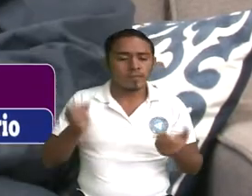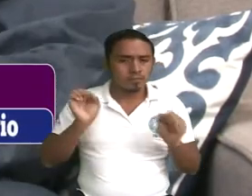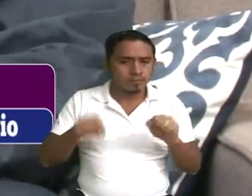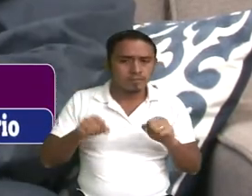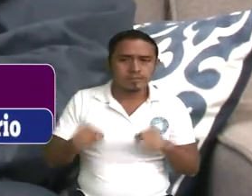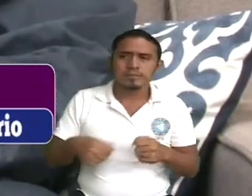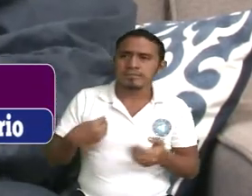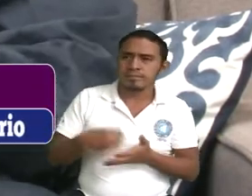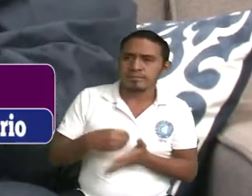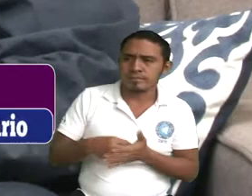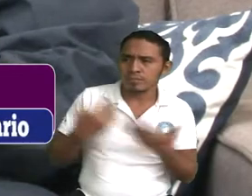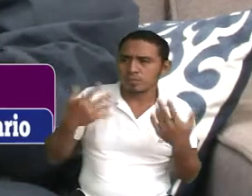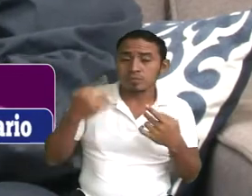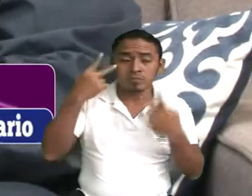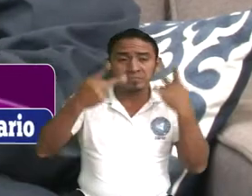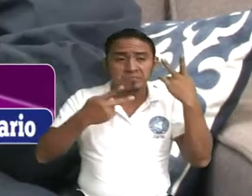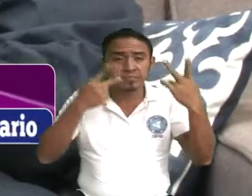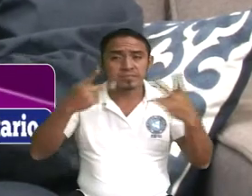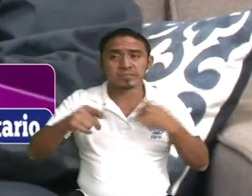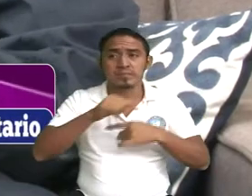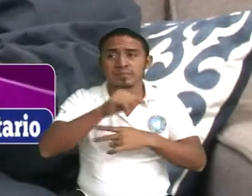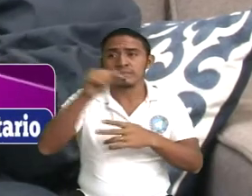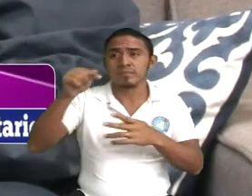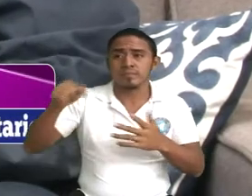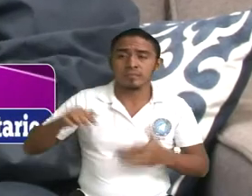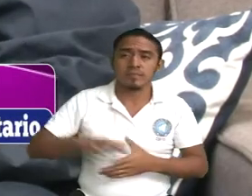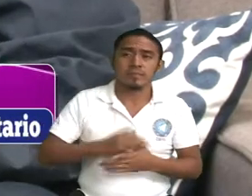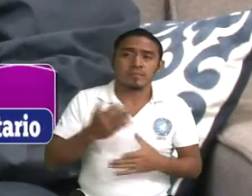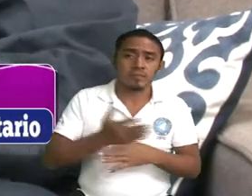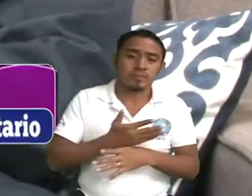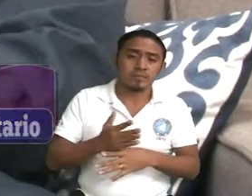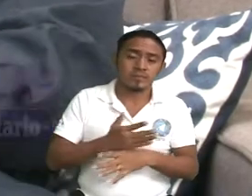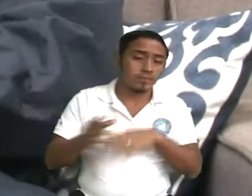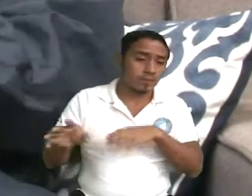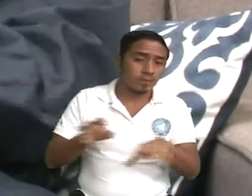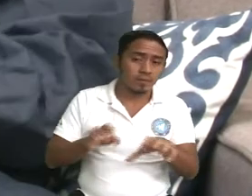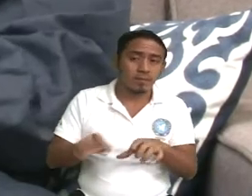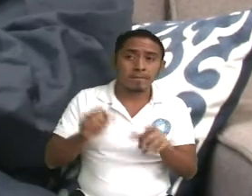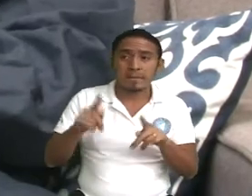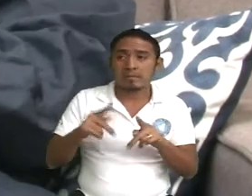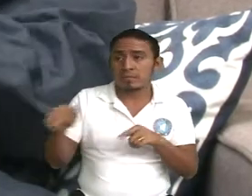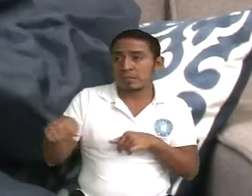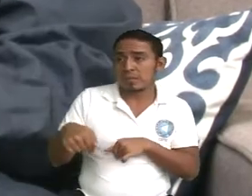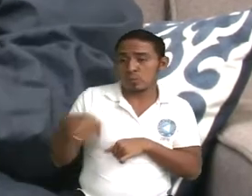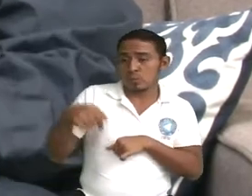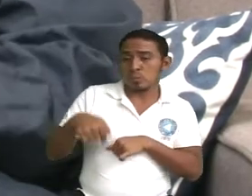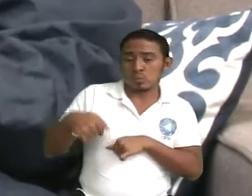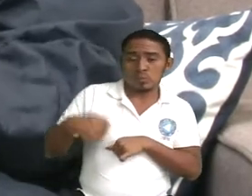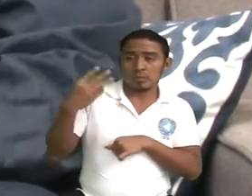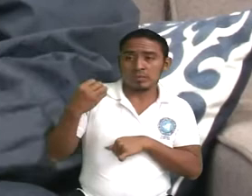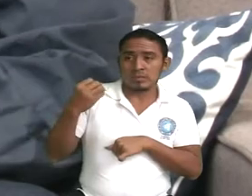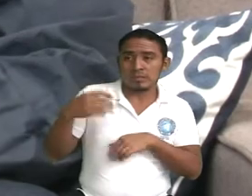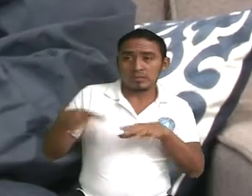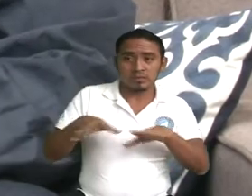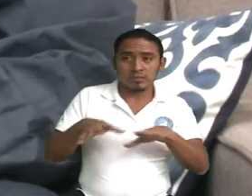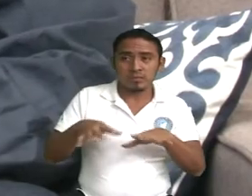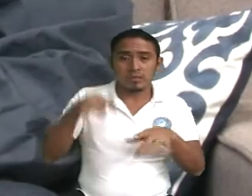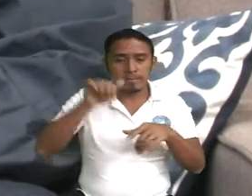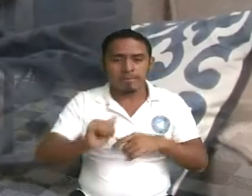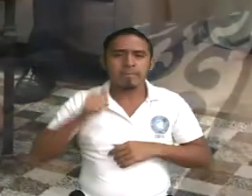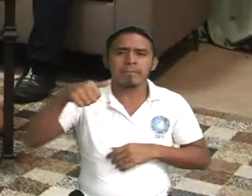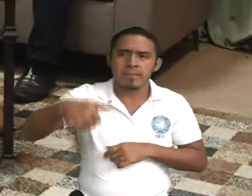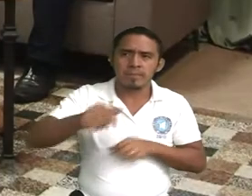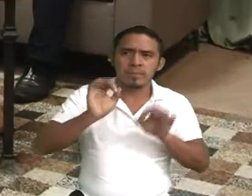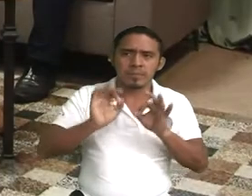adquirir, ¿verdad?, y visitar los negocios para adquirir estas promociones. Los que no pudieron salir el día de hoy, 30 de mayo, pues